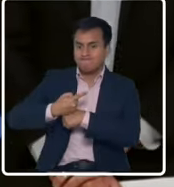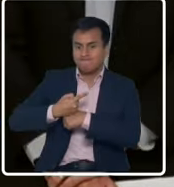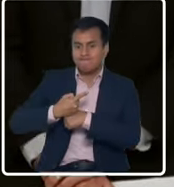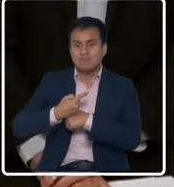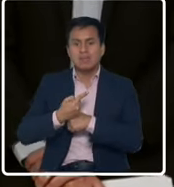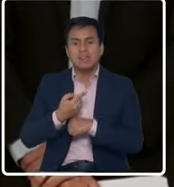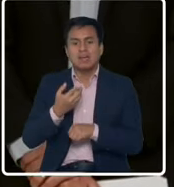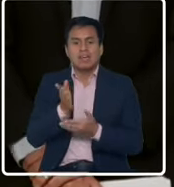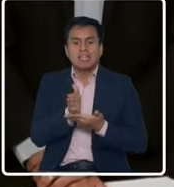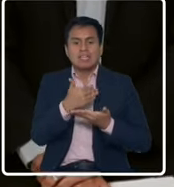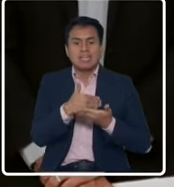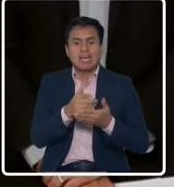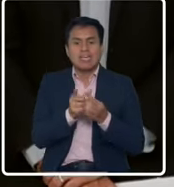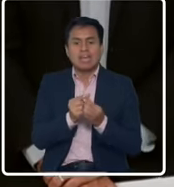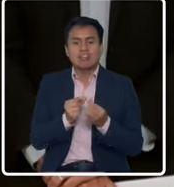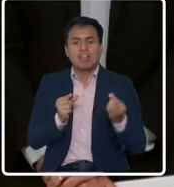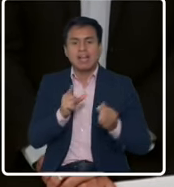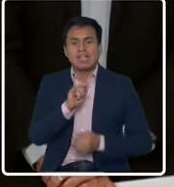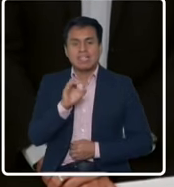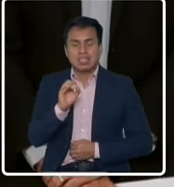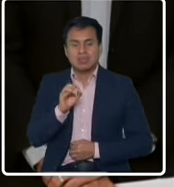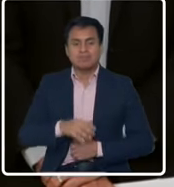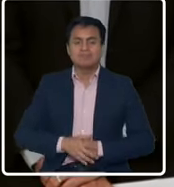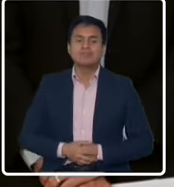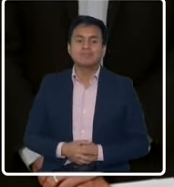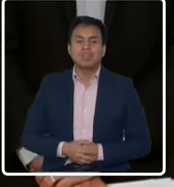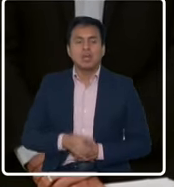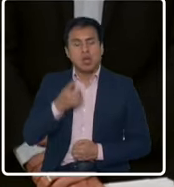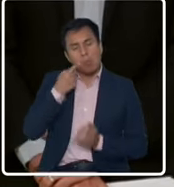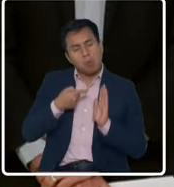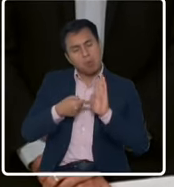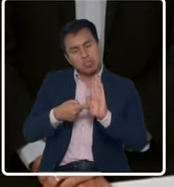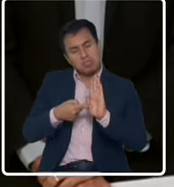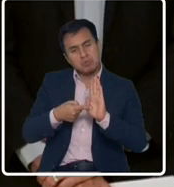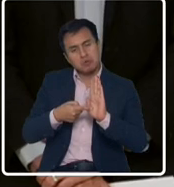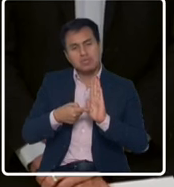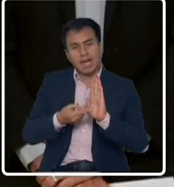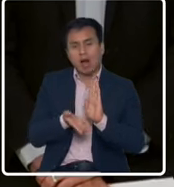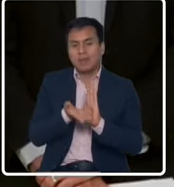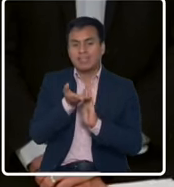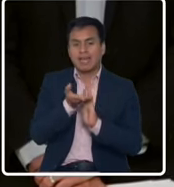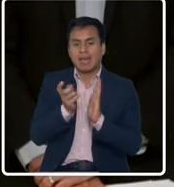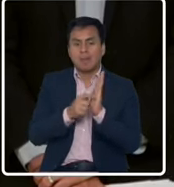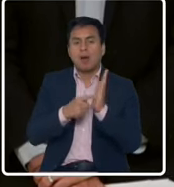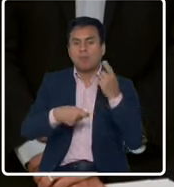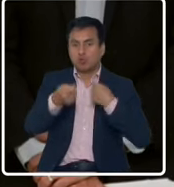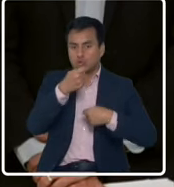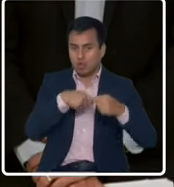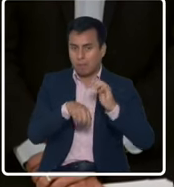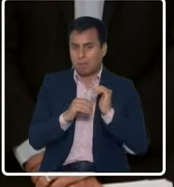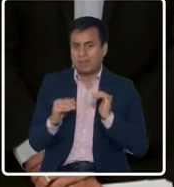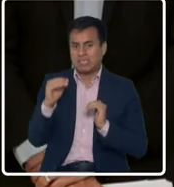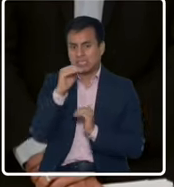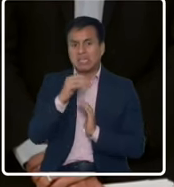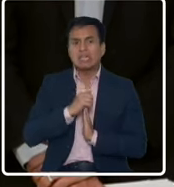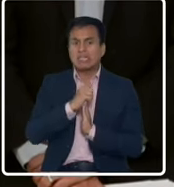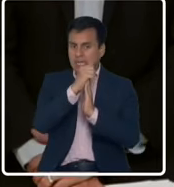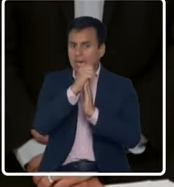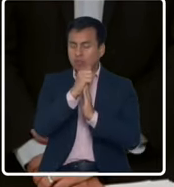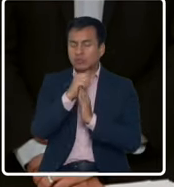canciller el ministro grado la ministra de medio ambiente aparecen allí a propósito de la estrategia nacional delit escuchamos amplio